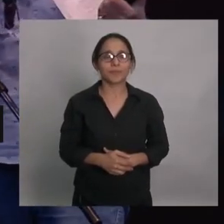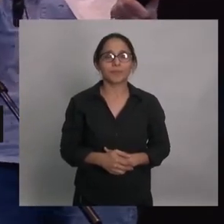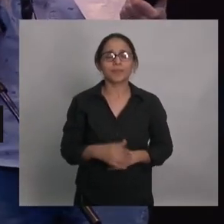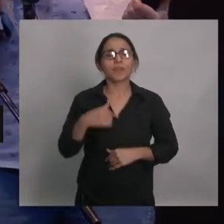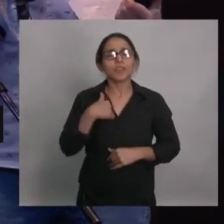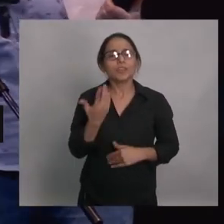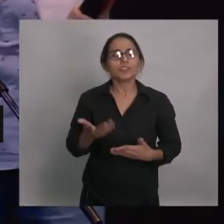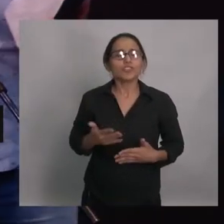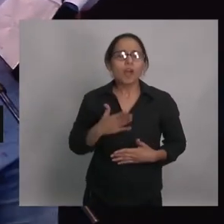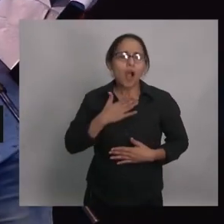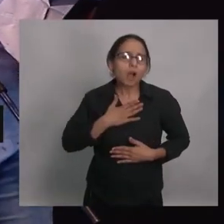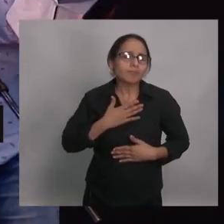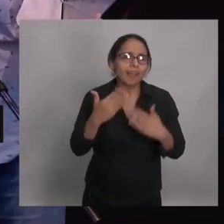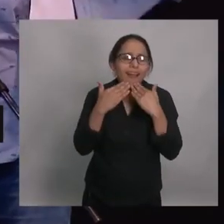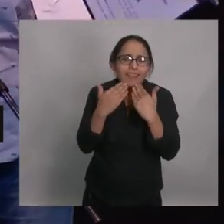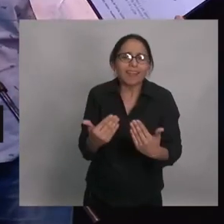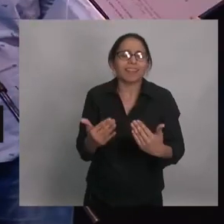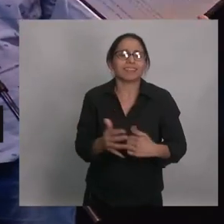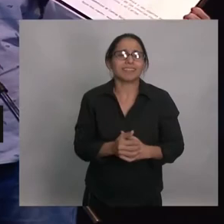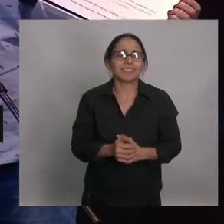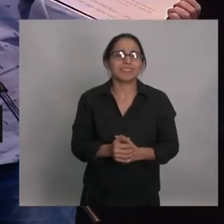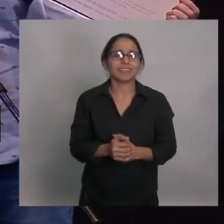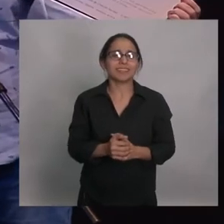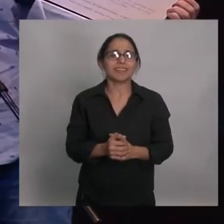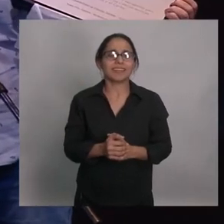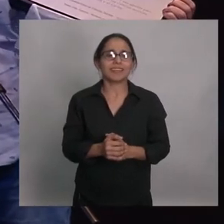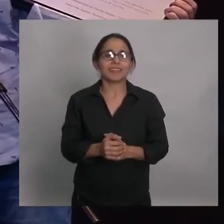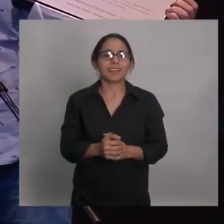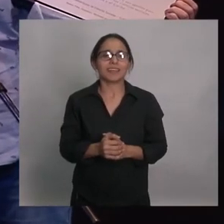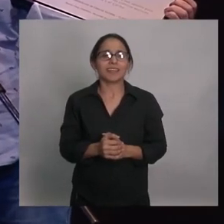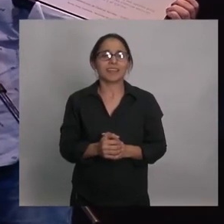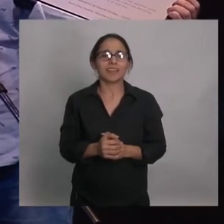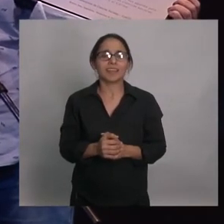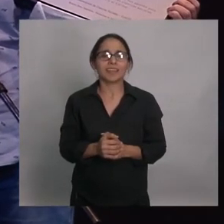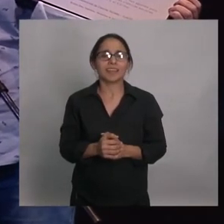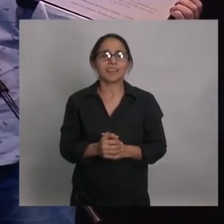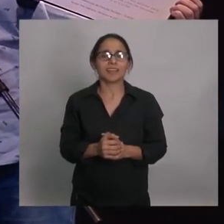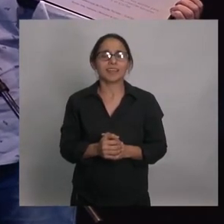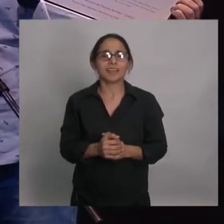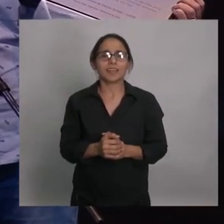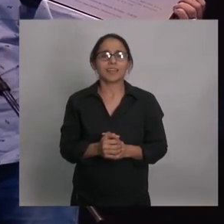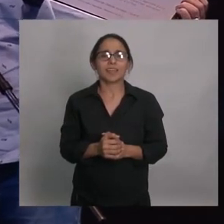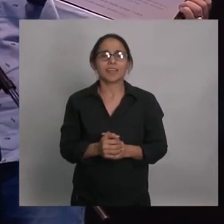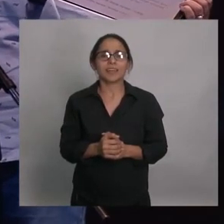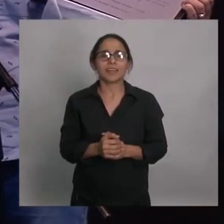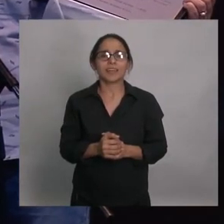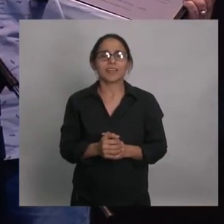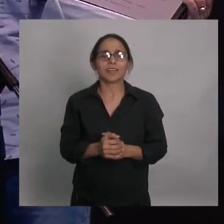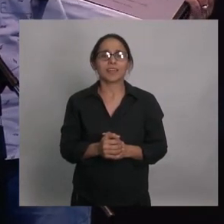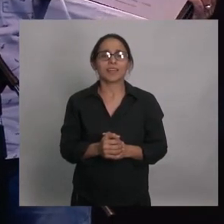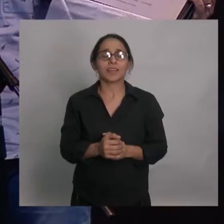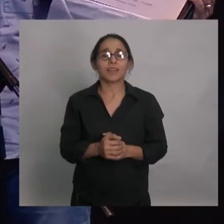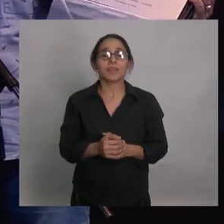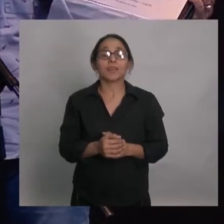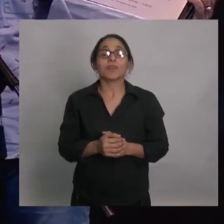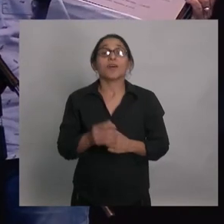profundamente agradecido su aplauso es por este